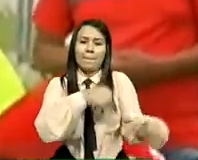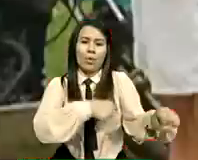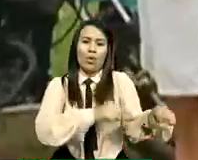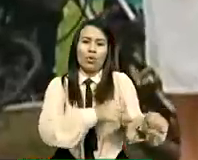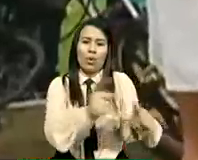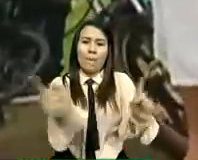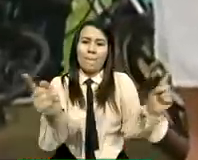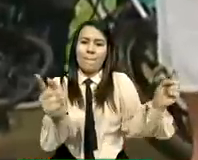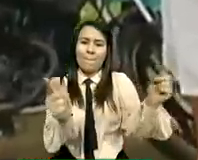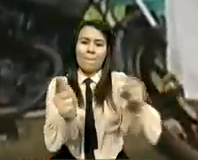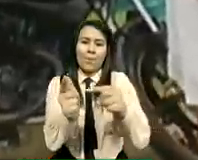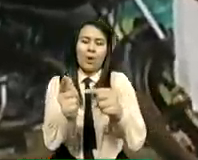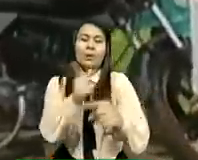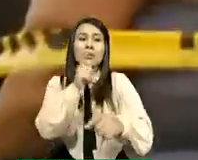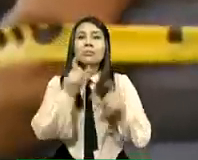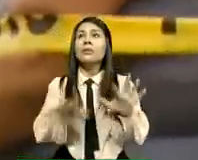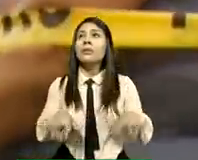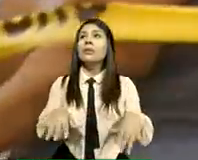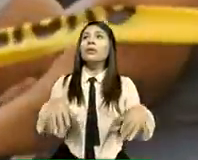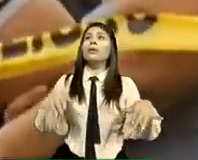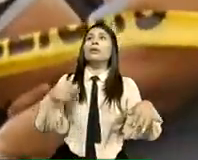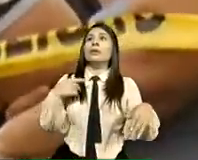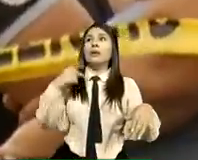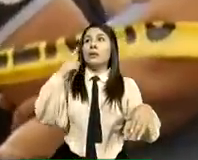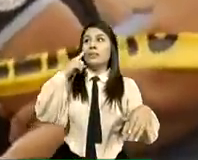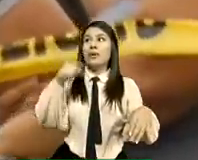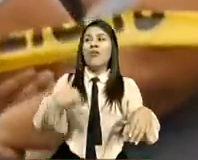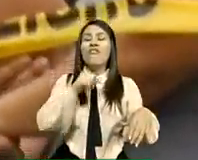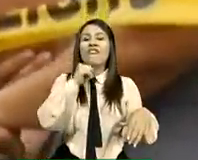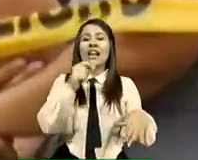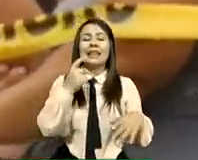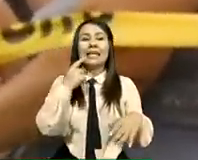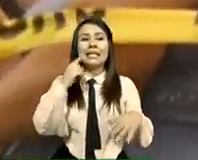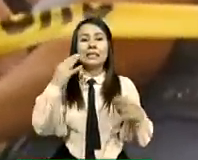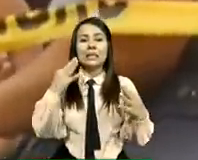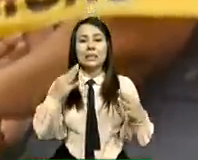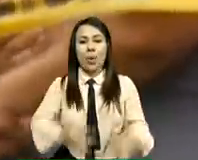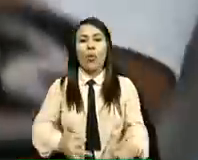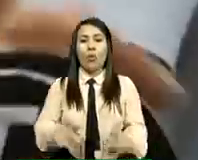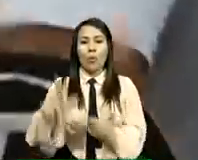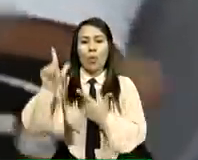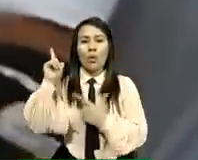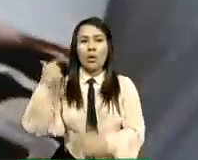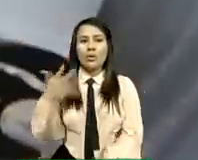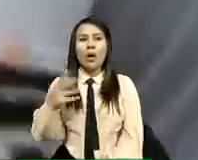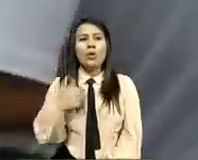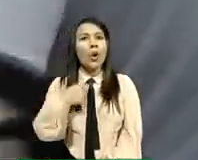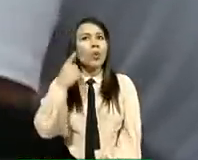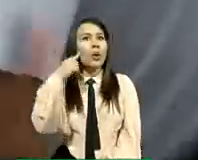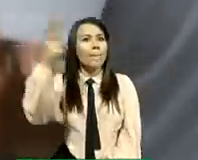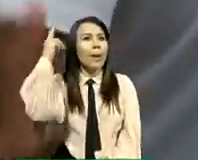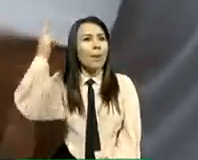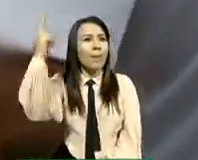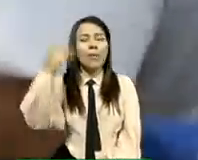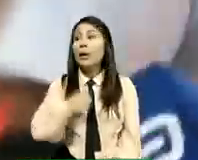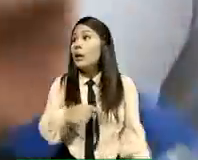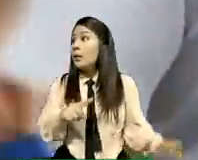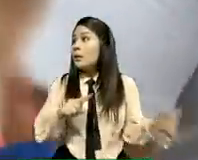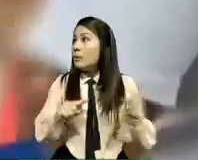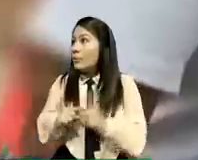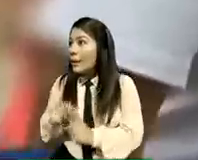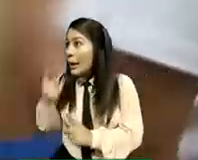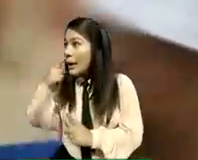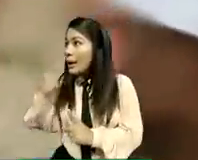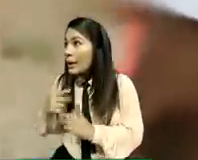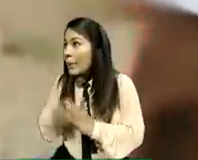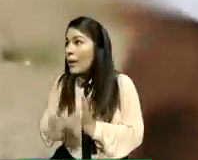cuerpo. Quienes presenciaron el hecho temen por la seguridad de sus allegados. Y nosotros escuchamos la balacera y venimos a ver lo que pasa. Cuando llegamos aquí